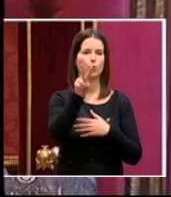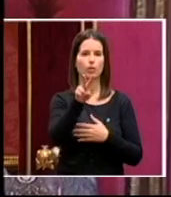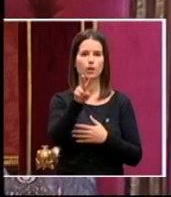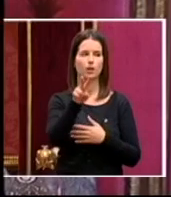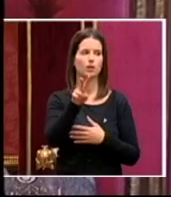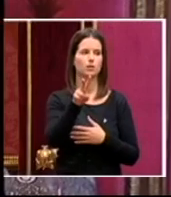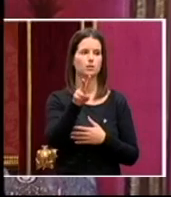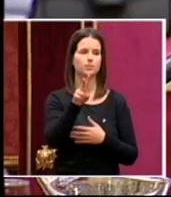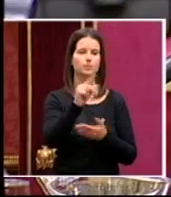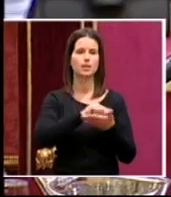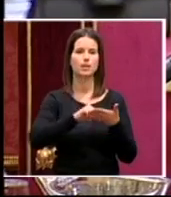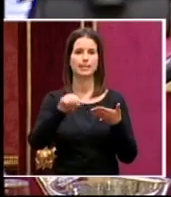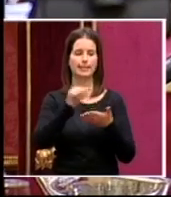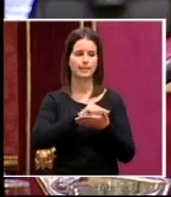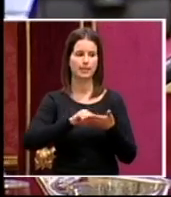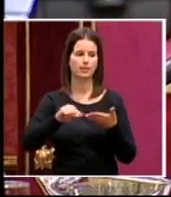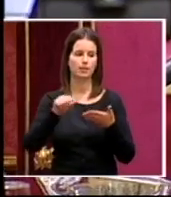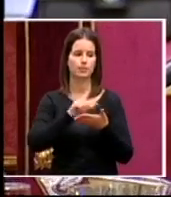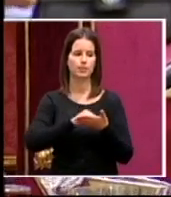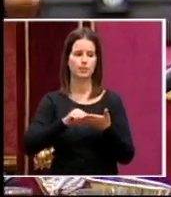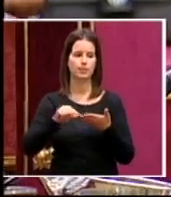Señor secretario.